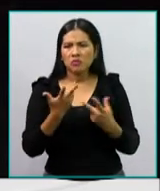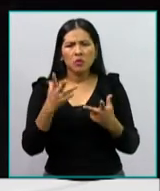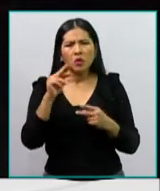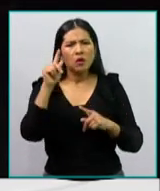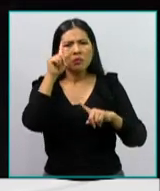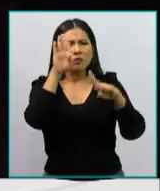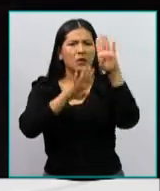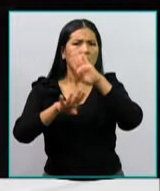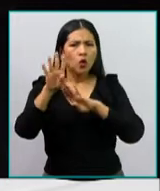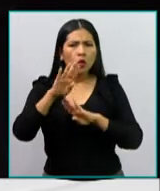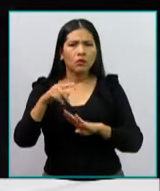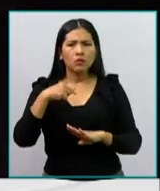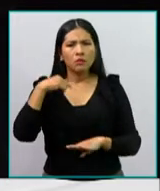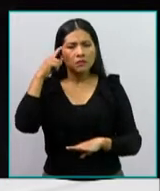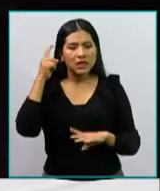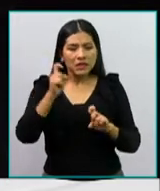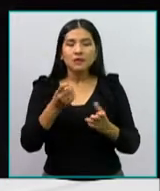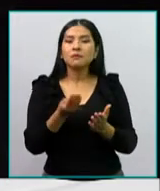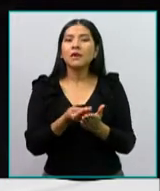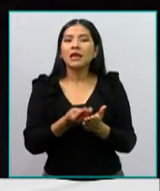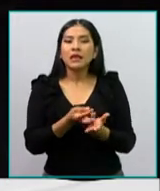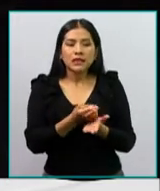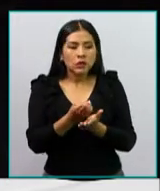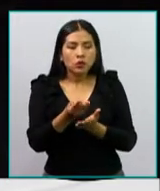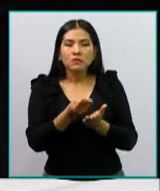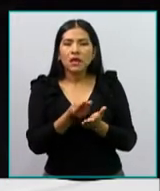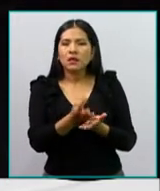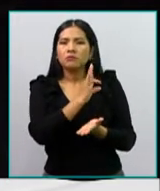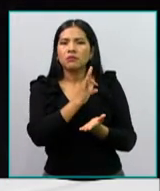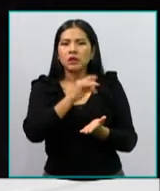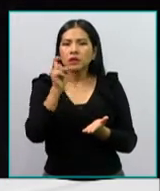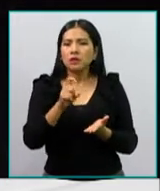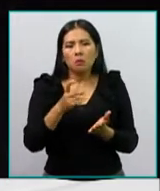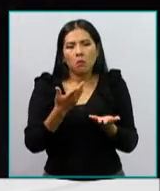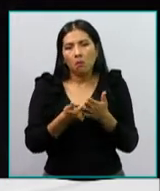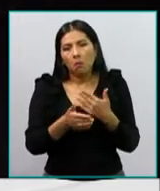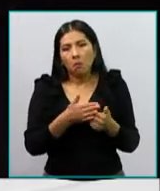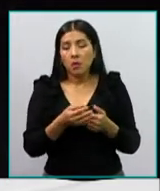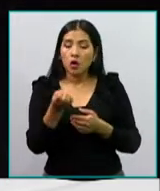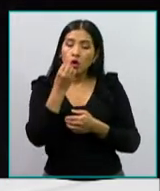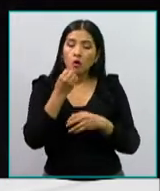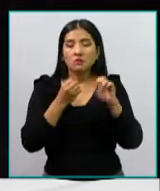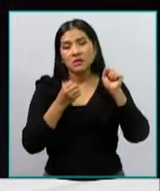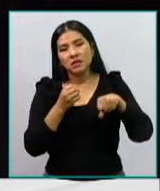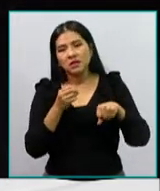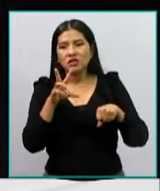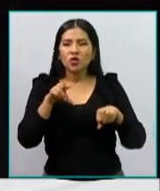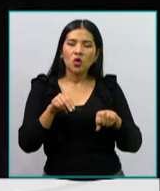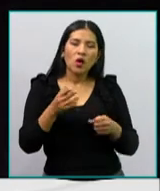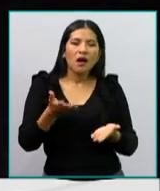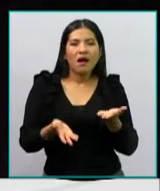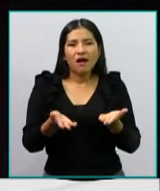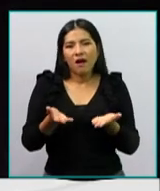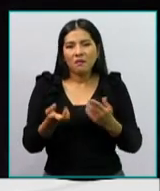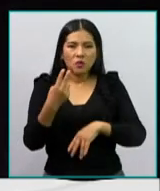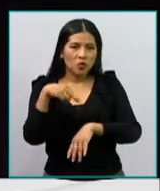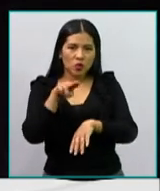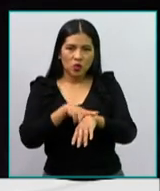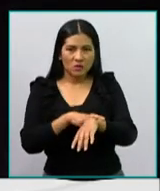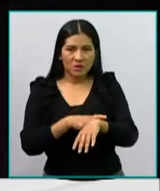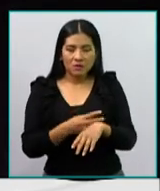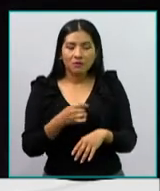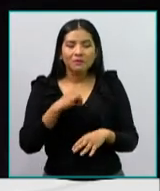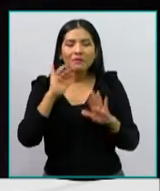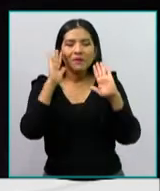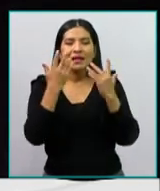era importante generar recursos, ¿no? Entonces, podía comer, no comer, o sea, como dices, un alma libre,